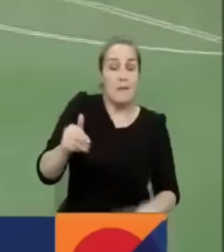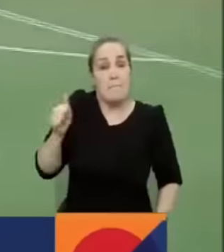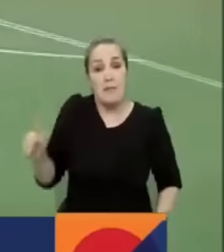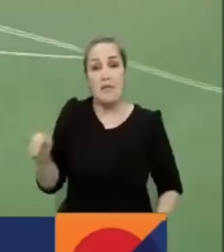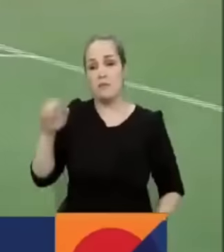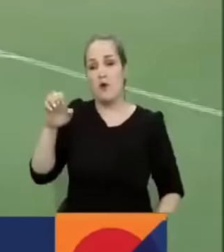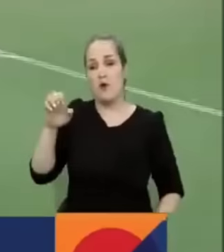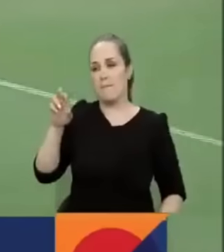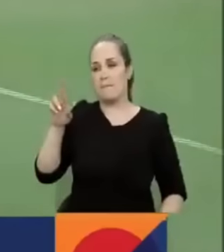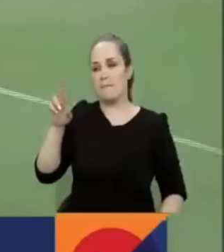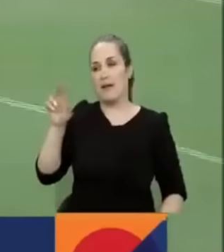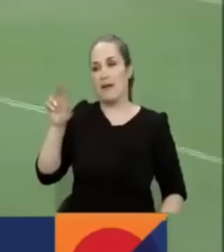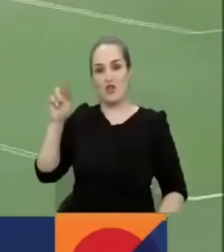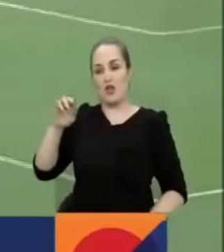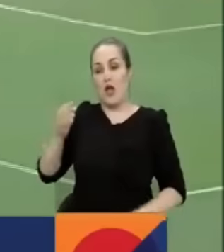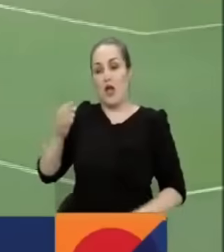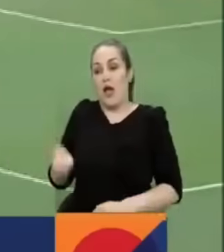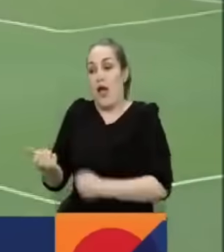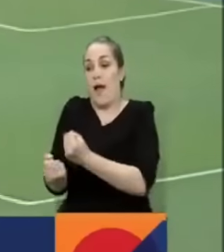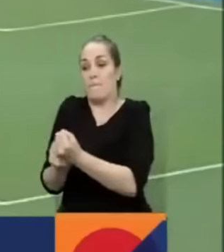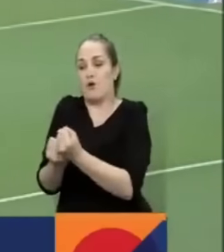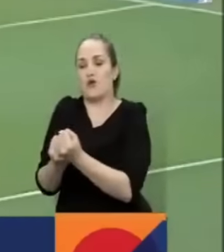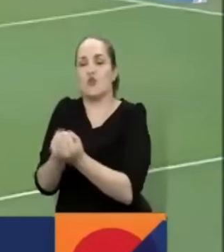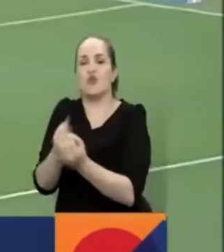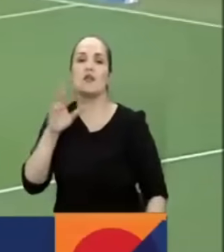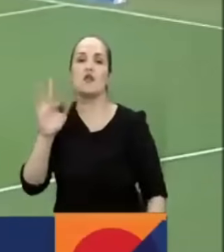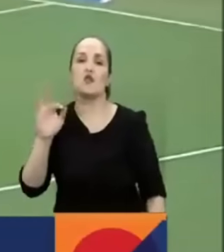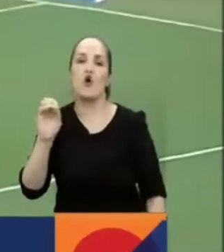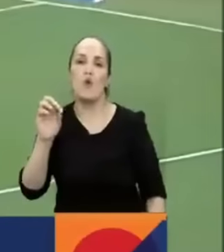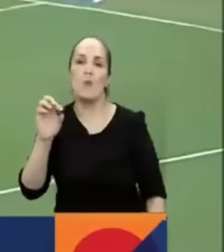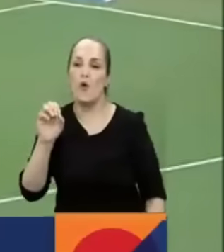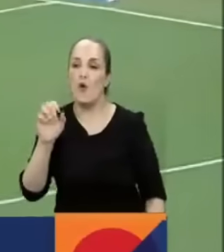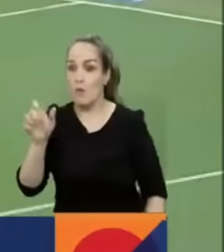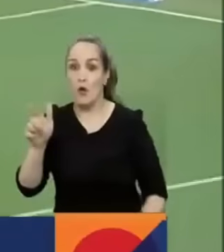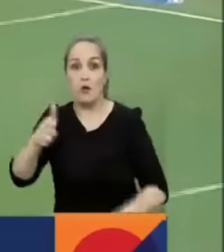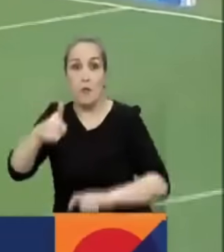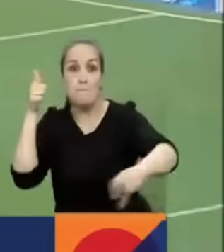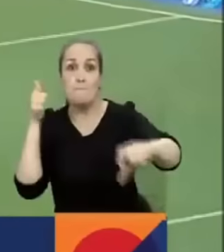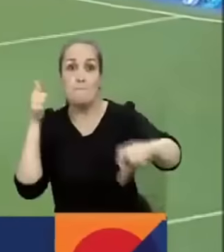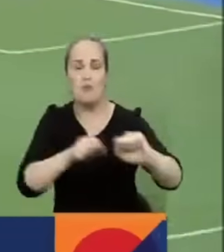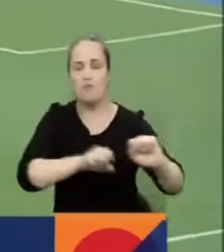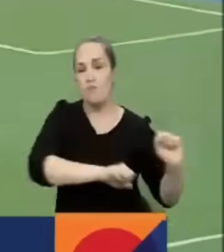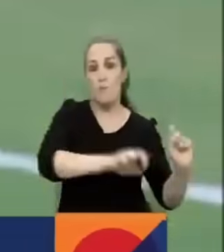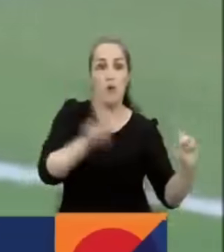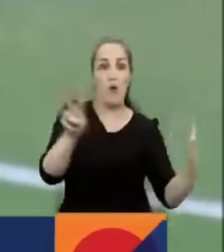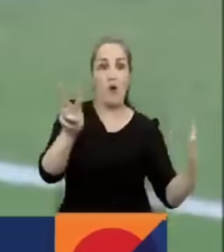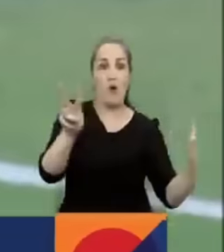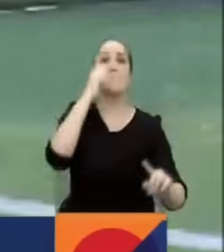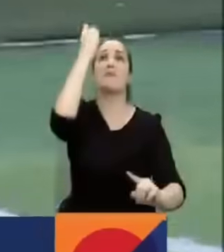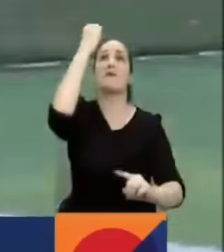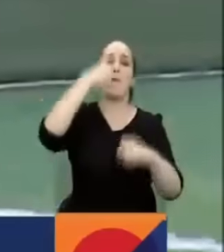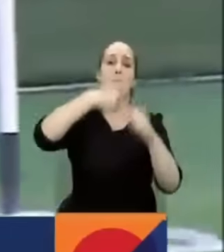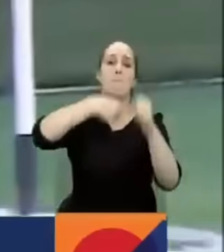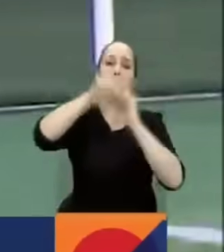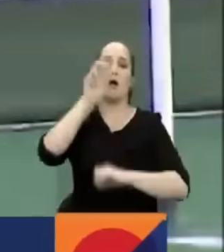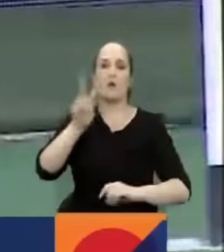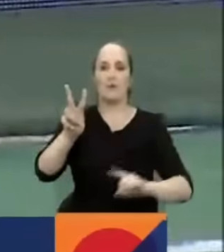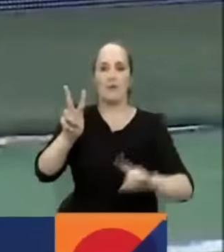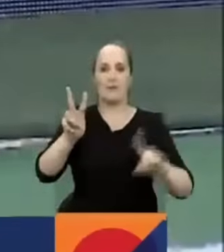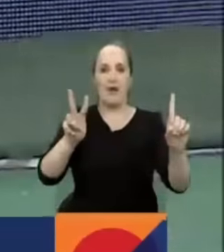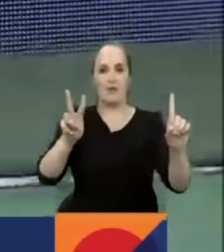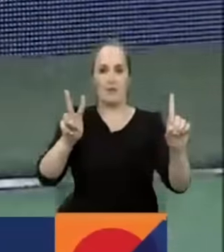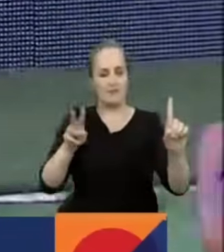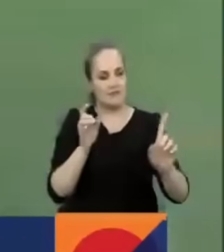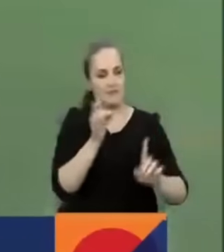va a habilitar a Andrés, el Topo Rentería, para que al minuto 76 Alianza consiga su primera victoria. 2-1 frente